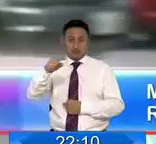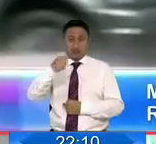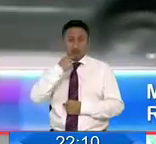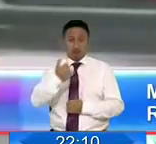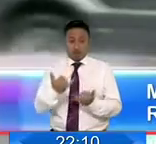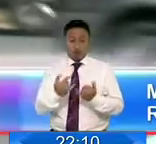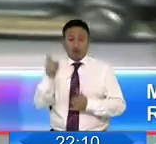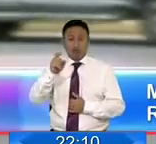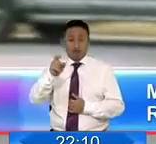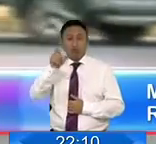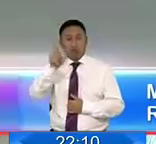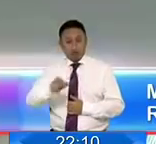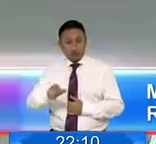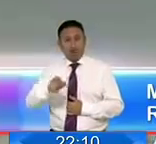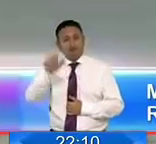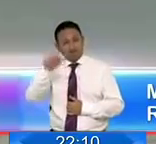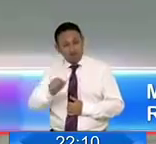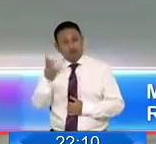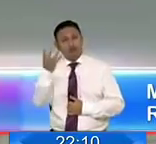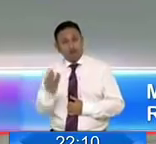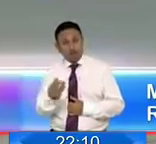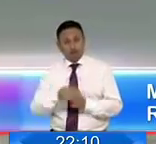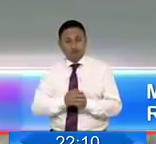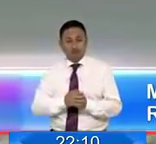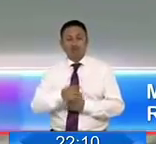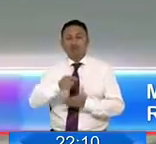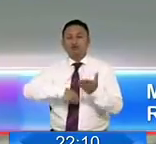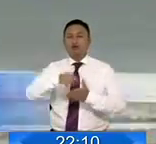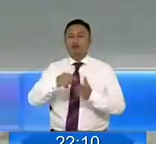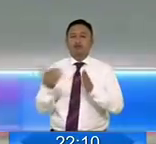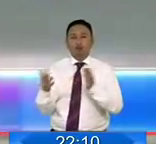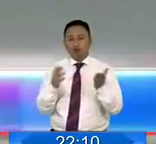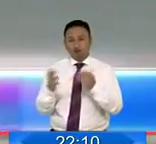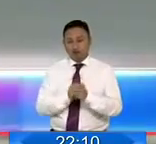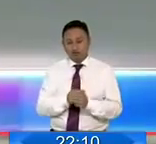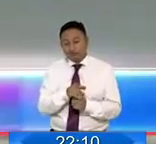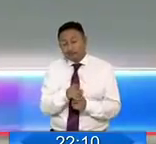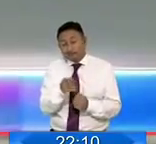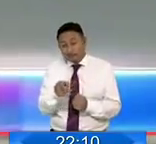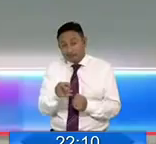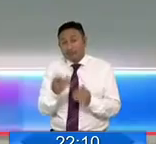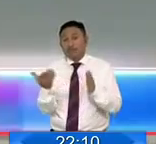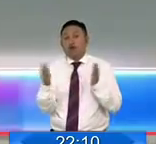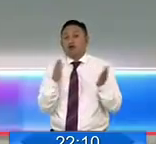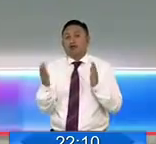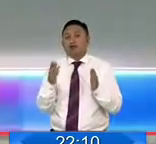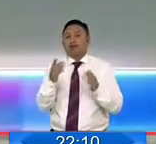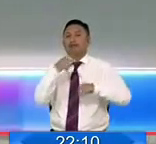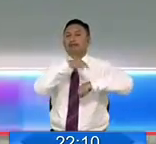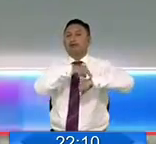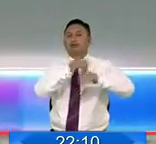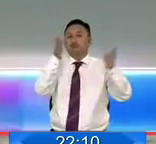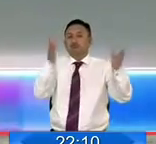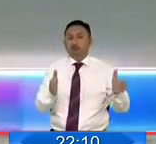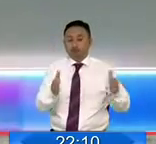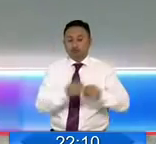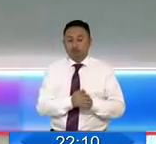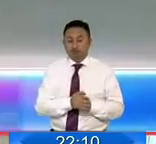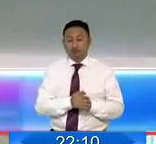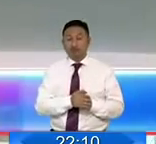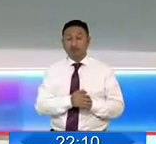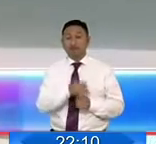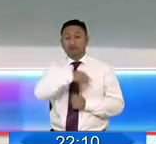un recorte de personal. Los contratos ocasionales, como dice su nombre, son ocasionales. El órgano electoral en periodos